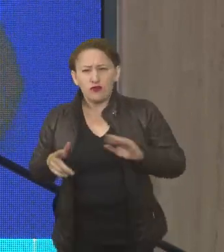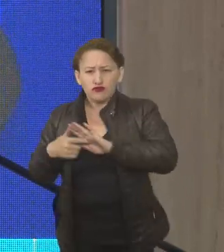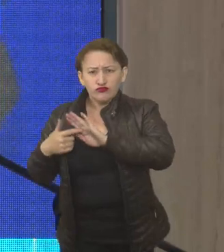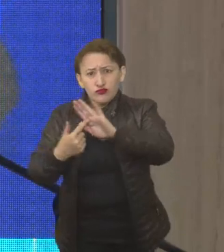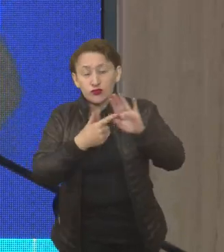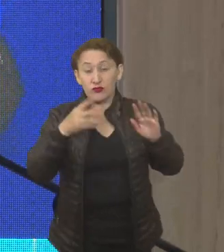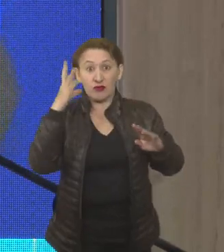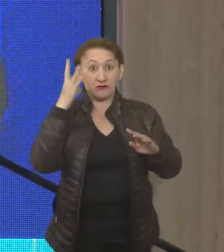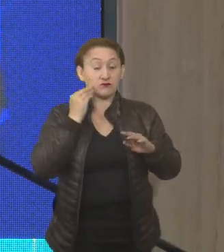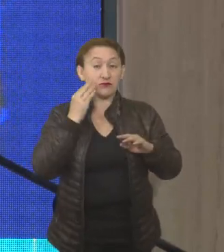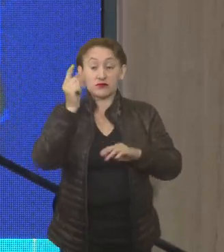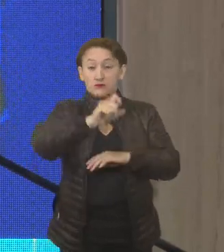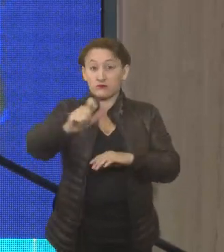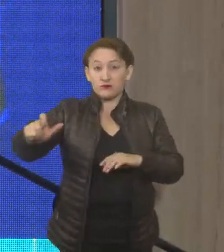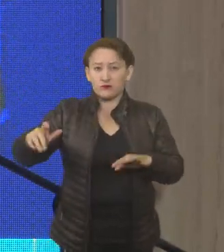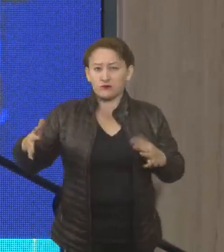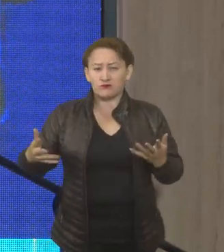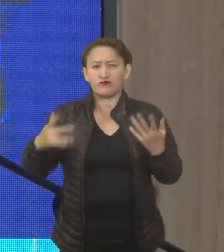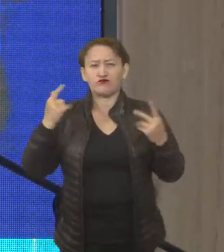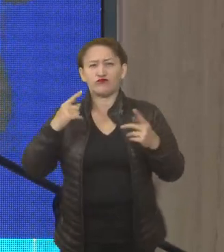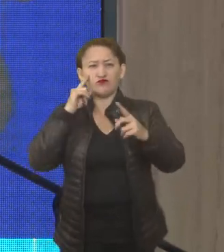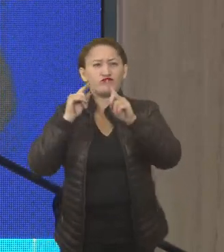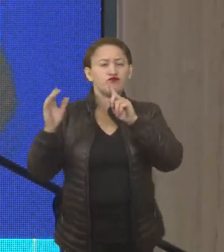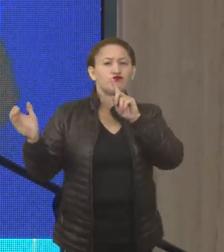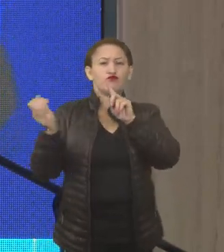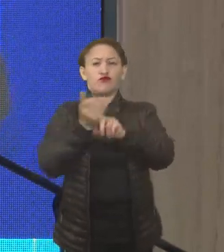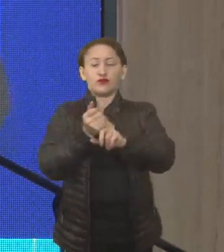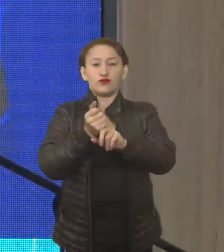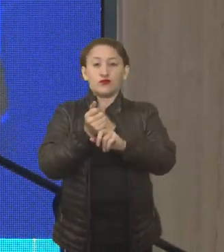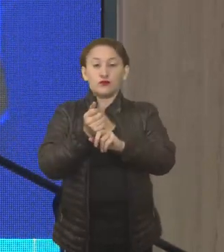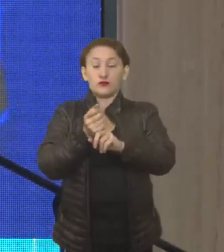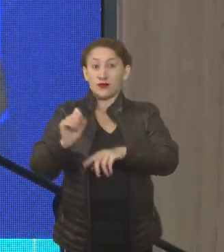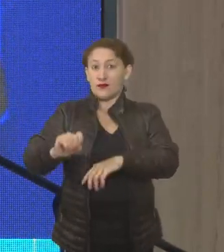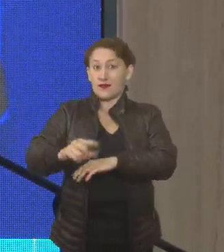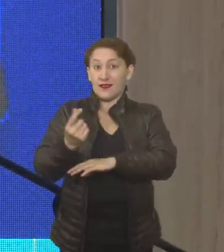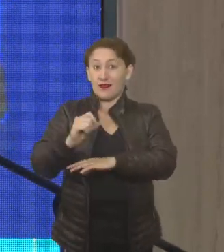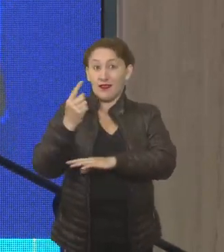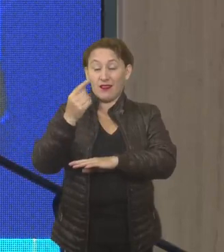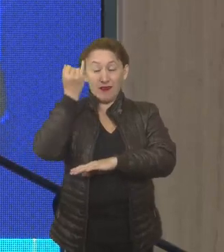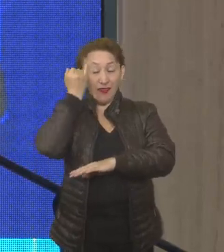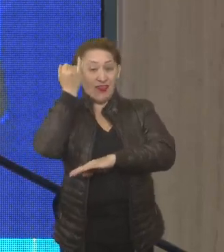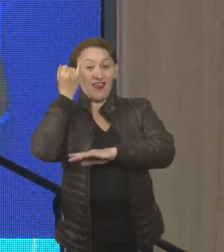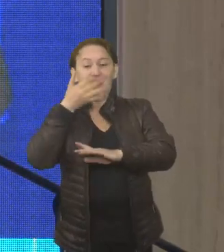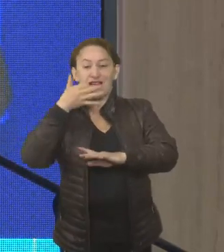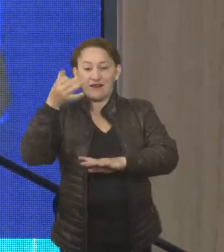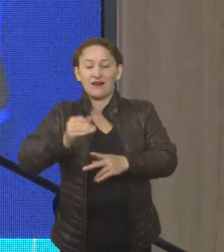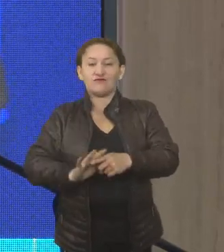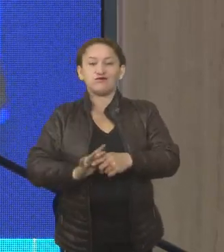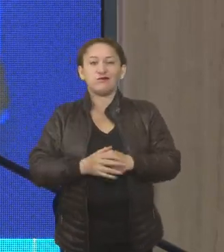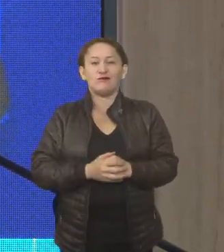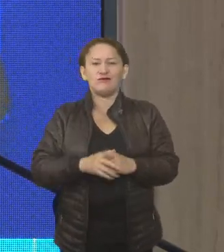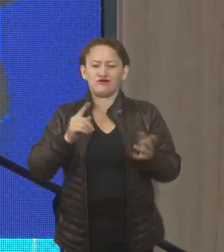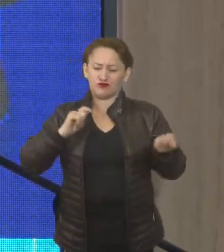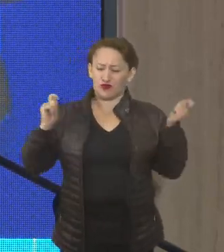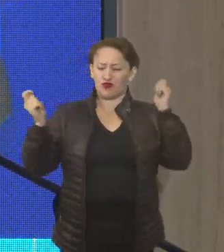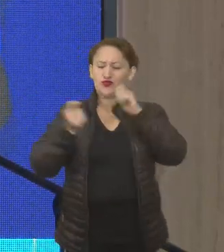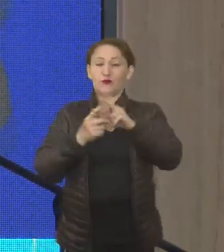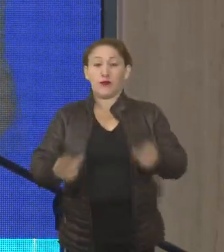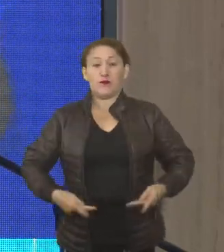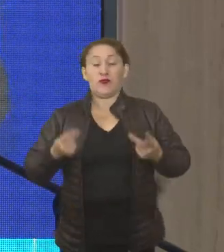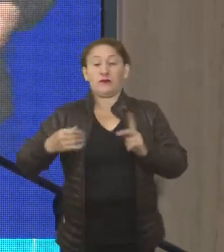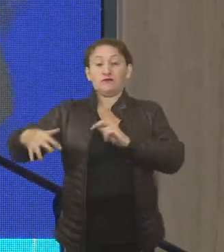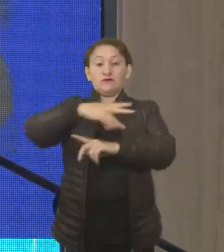la experiencia de personas que lograron que sus ideas digital se convirtieran en una realidad que transforma su vida